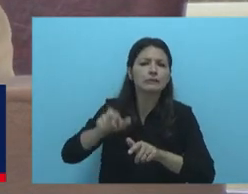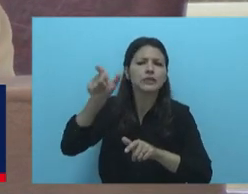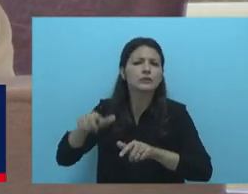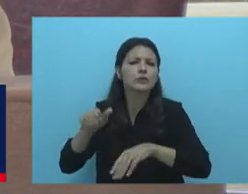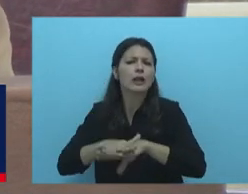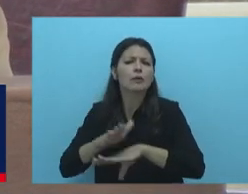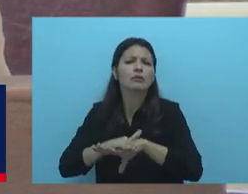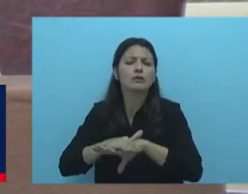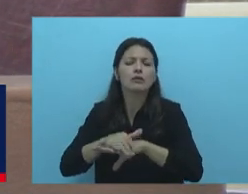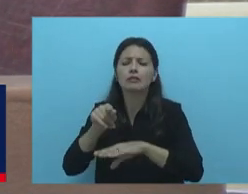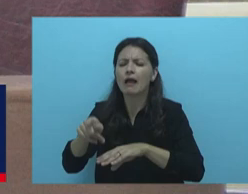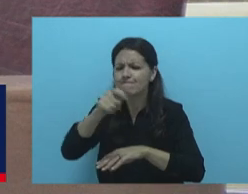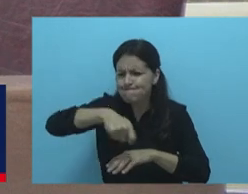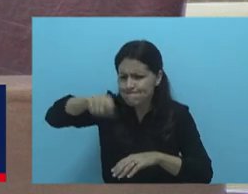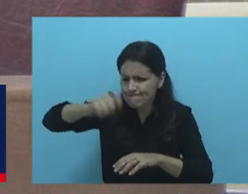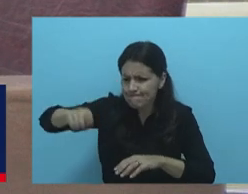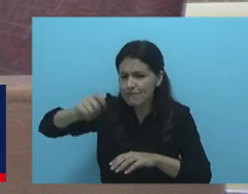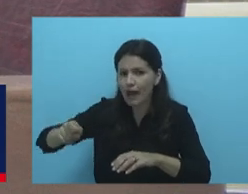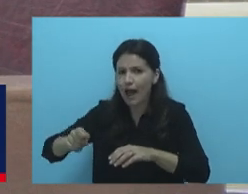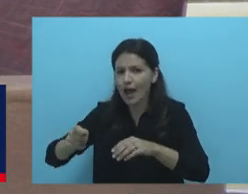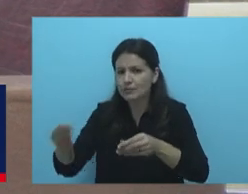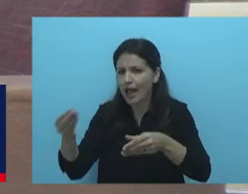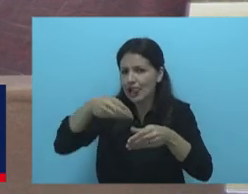directa relación con la banda de René